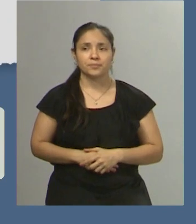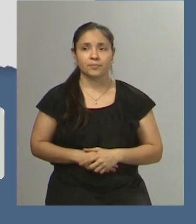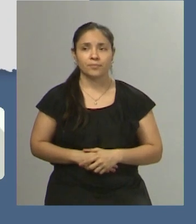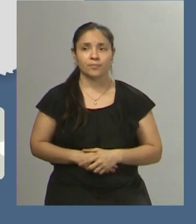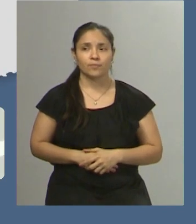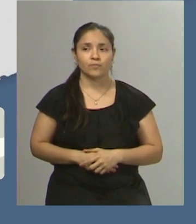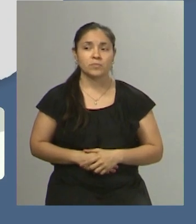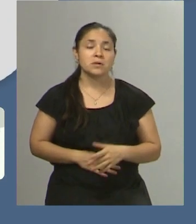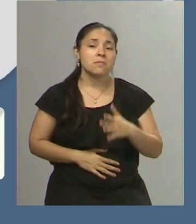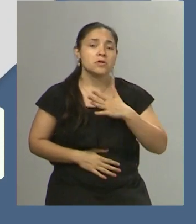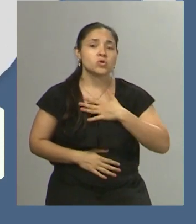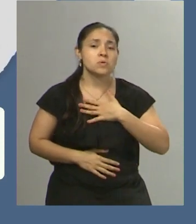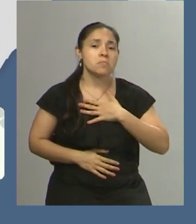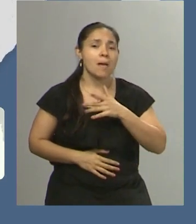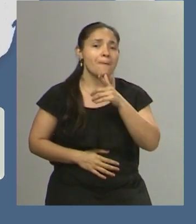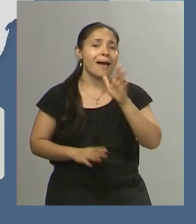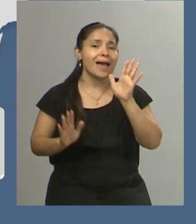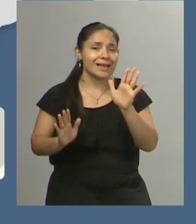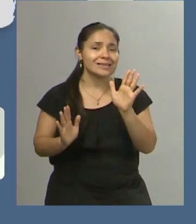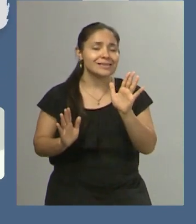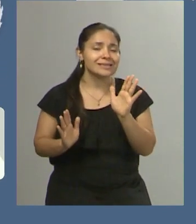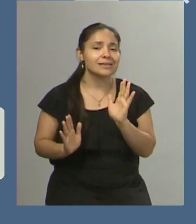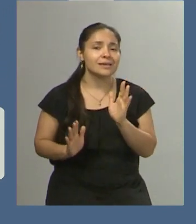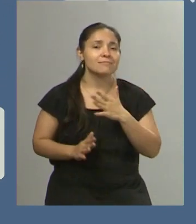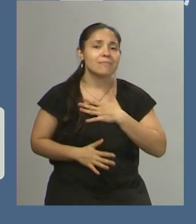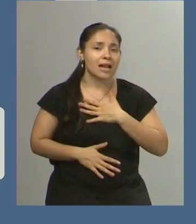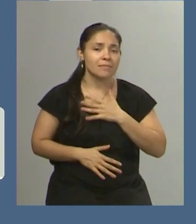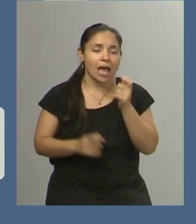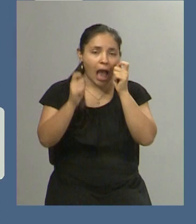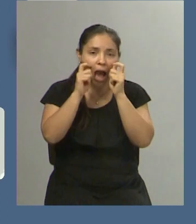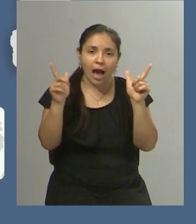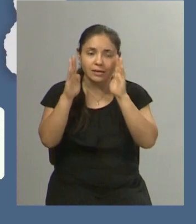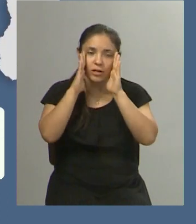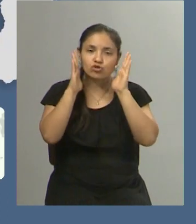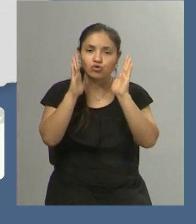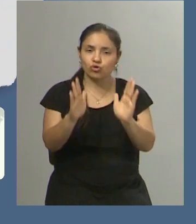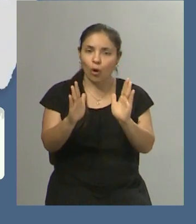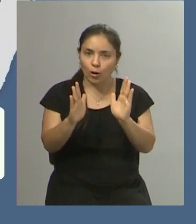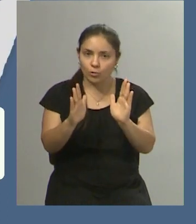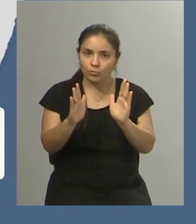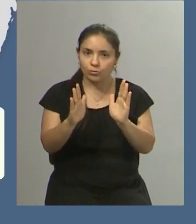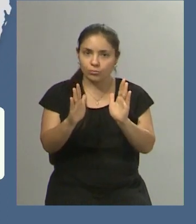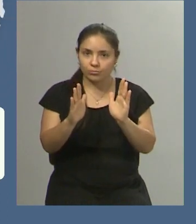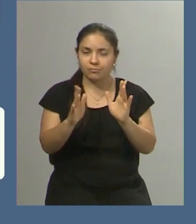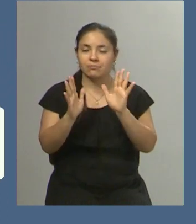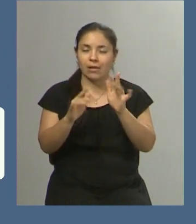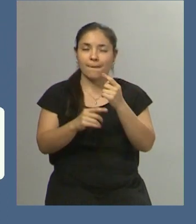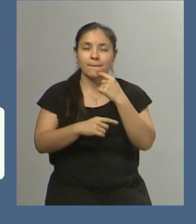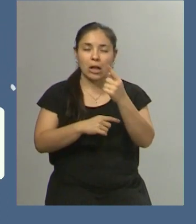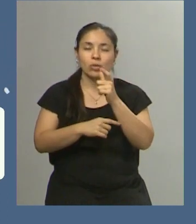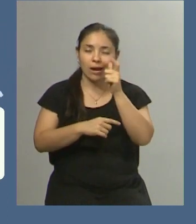Yo sugeriría que pusiéramos un poco atención para responder esa